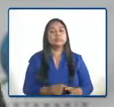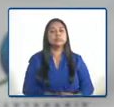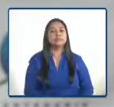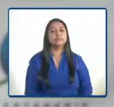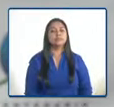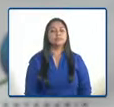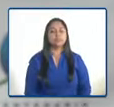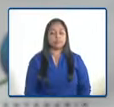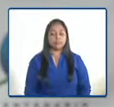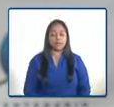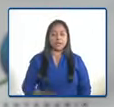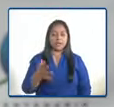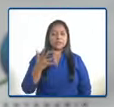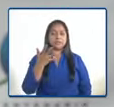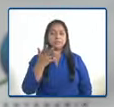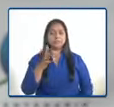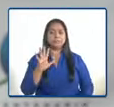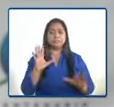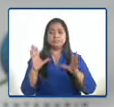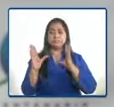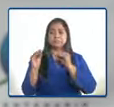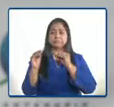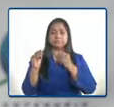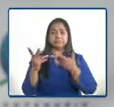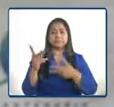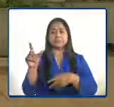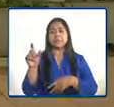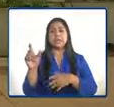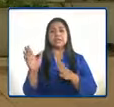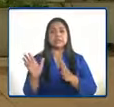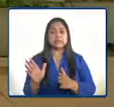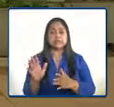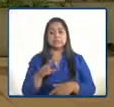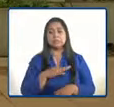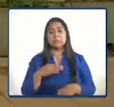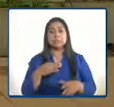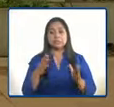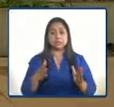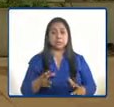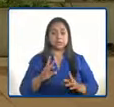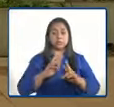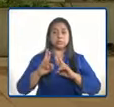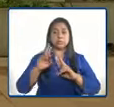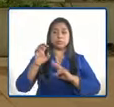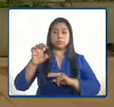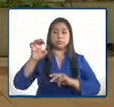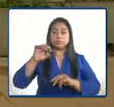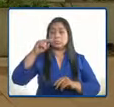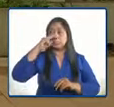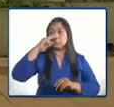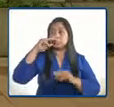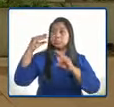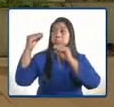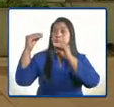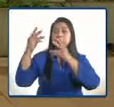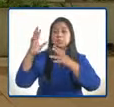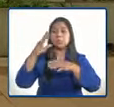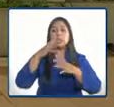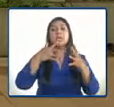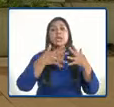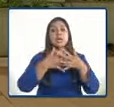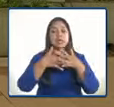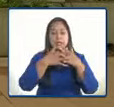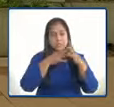ya tenemos las negociaciones, el señor canciller ya tiene las negociaciones con México, con los Estados Unidos. En estos días vuelven a